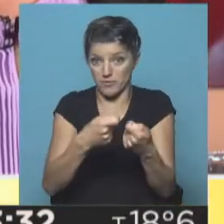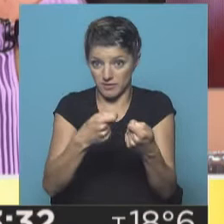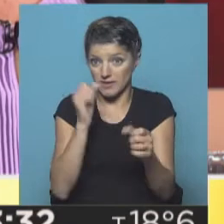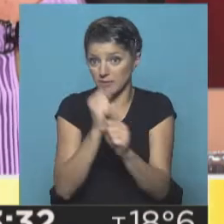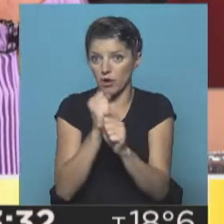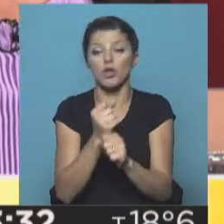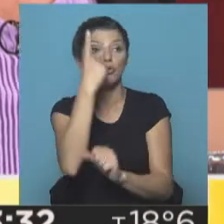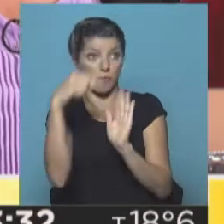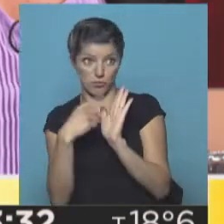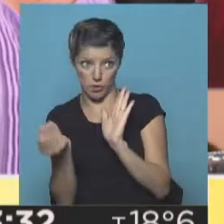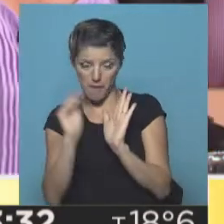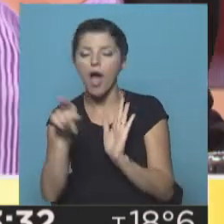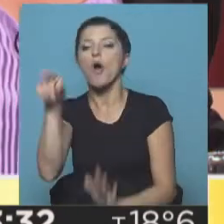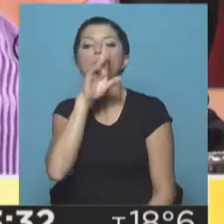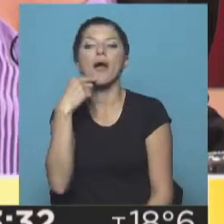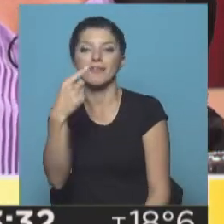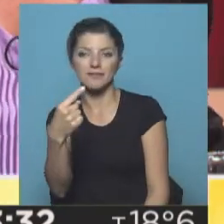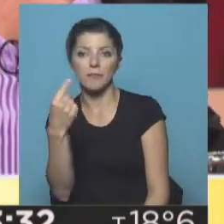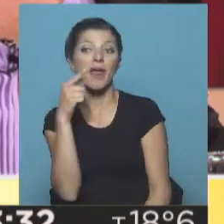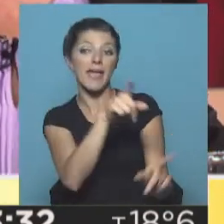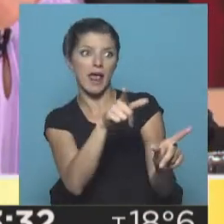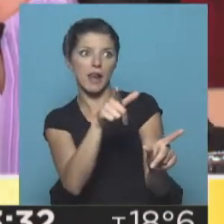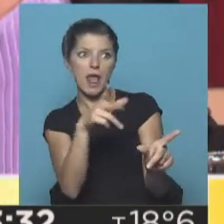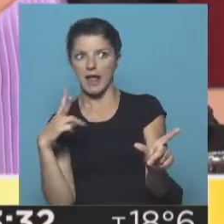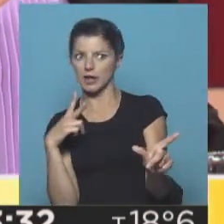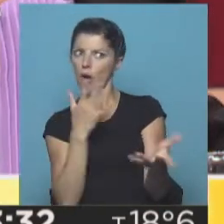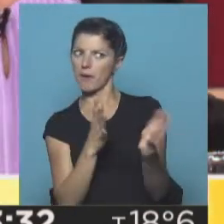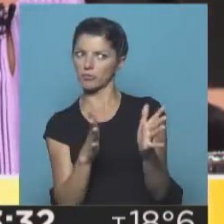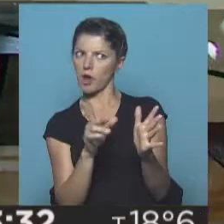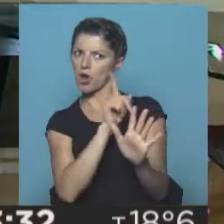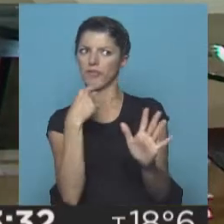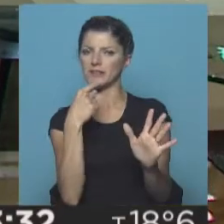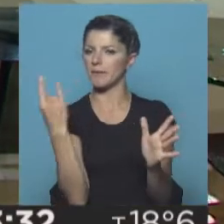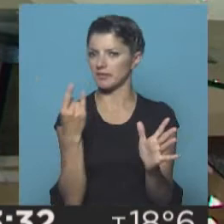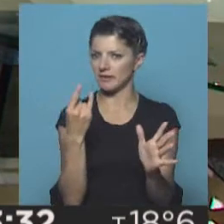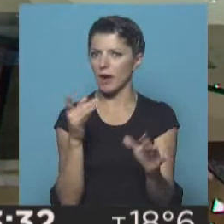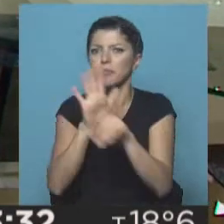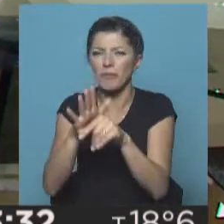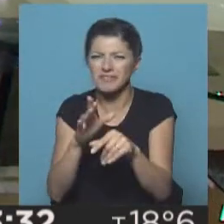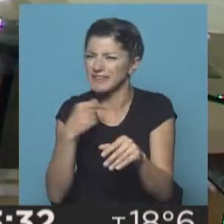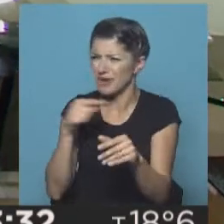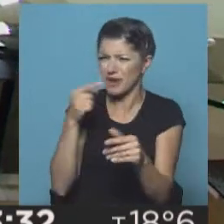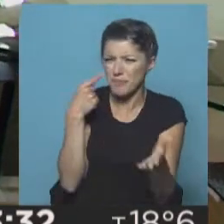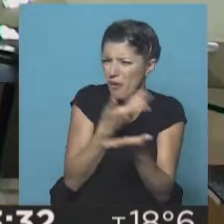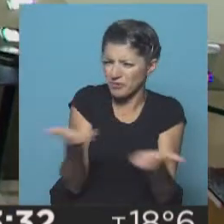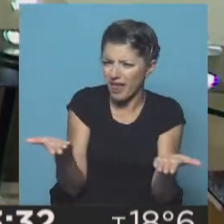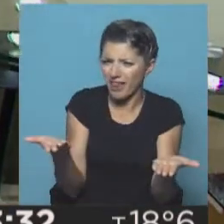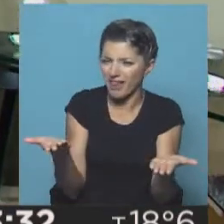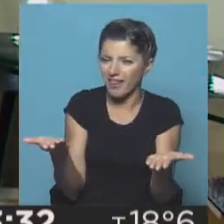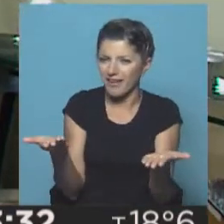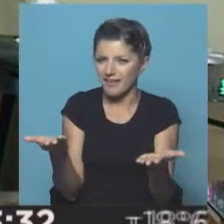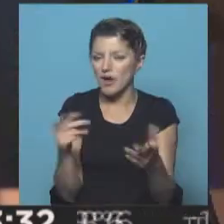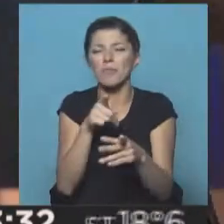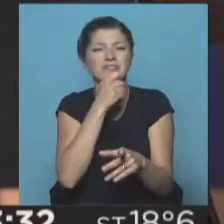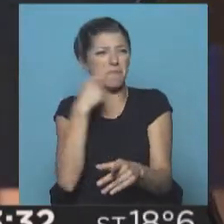trabajador. Y un datito más, cuando ella dice, tal vez él no es tan rico como dice. O sea, él no quiere mostrar como si eso fuera realmente muy importante.